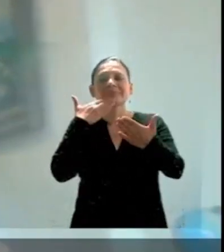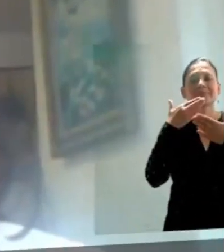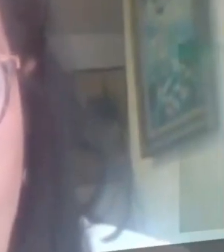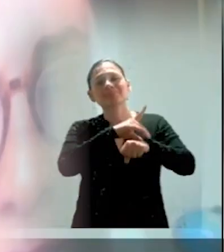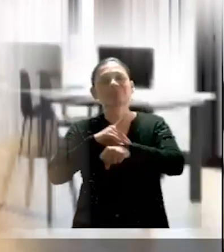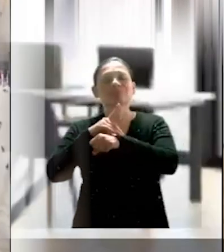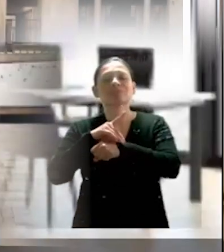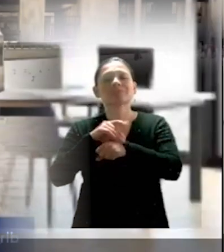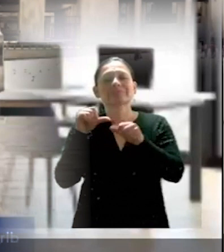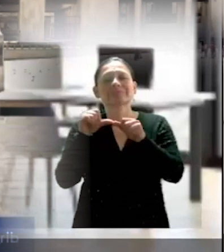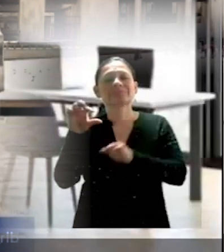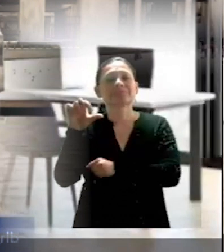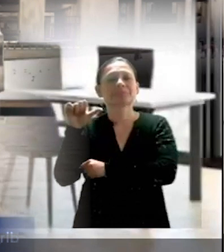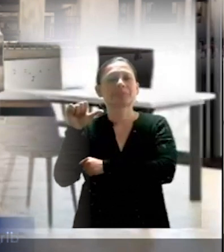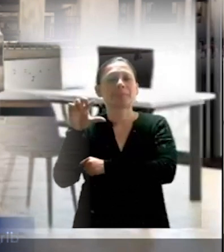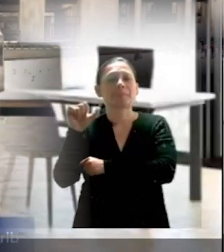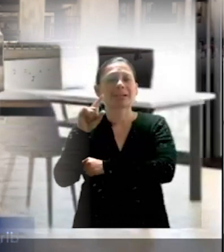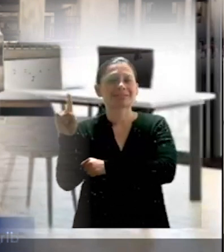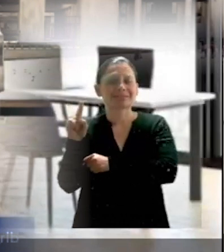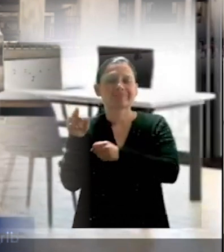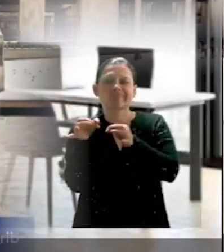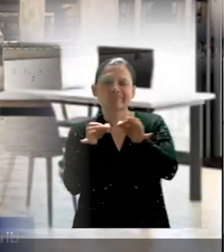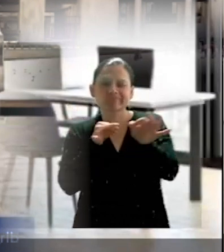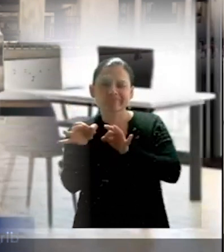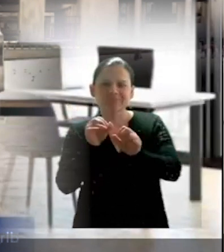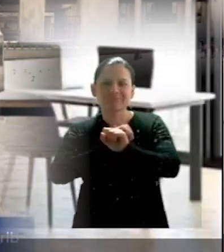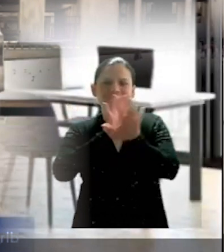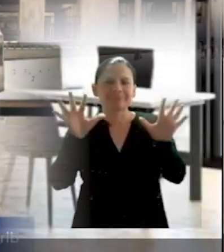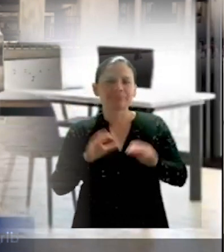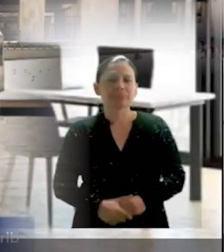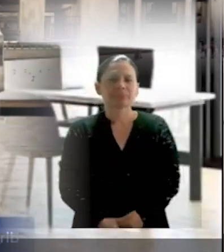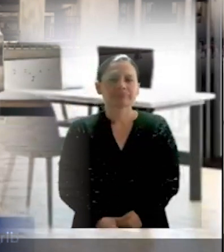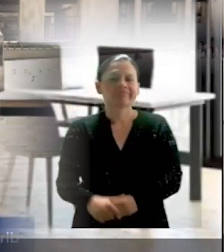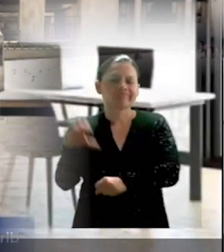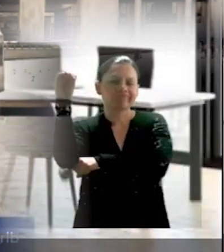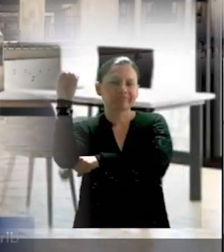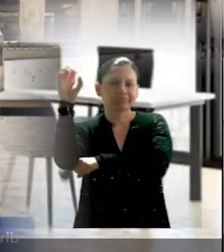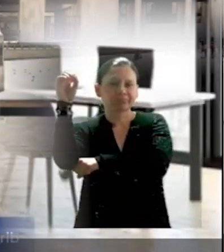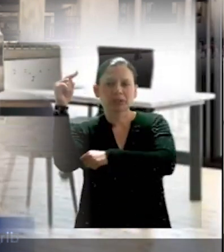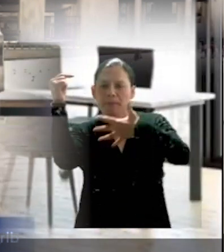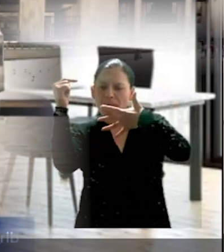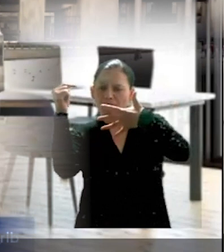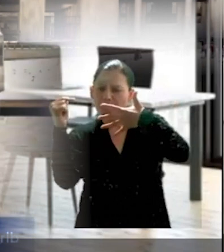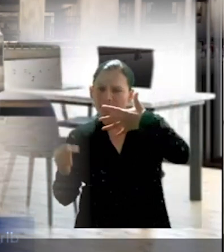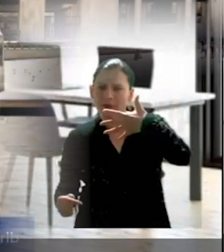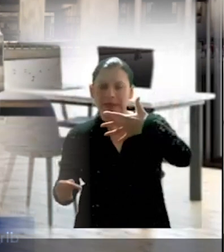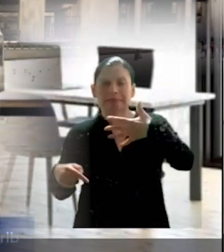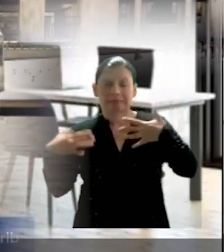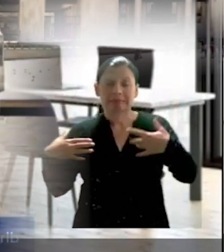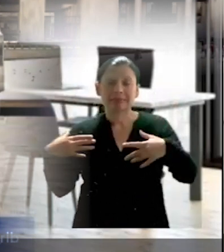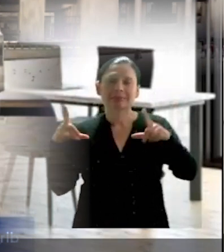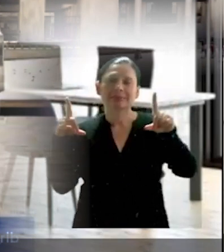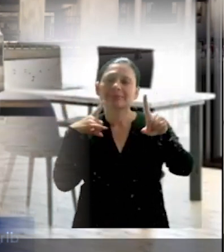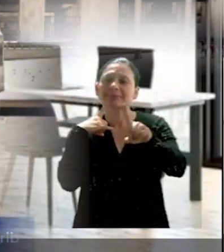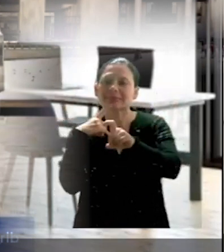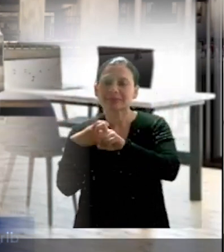su explicación y exposición de los temas álgidos, por decirlo así, en relación con la evolución de la acción de